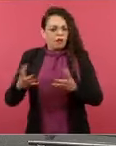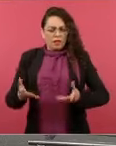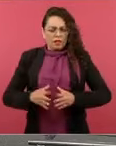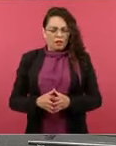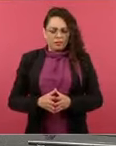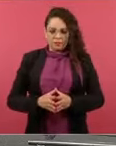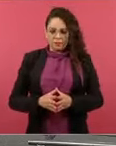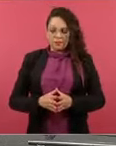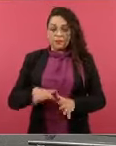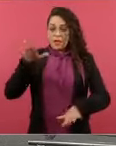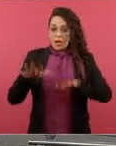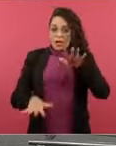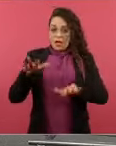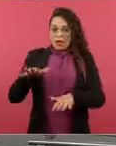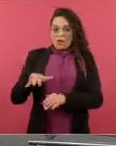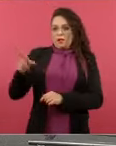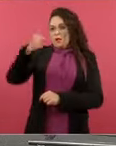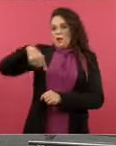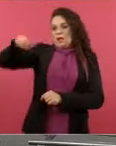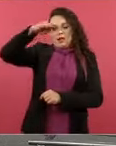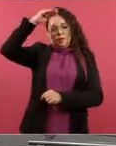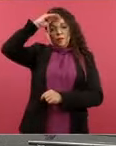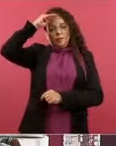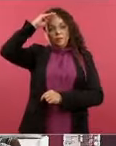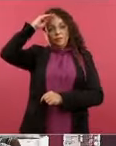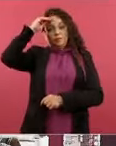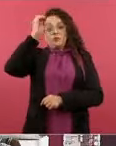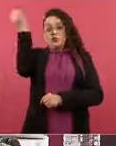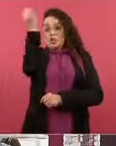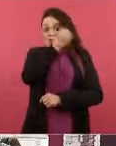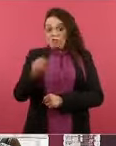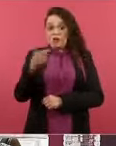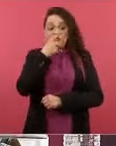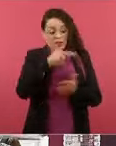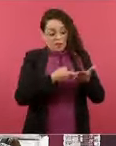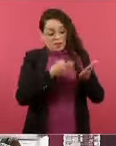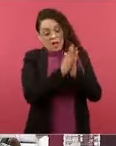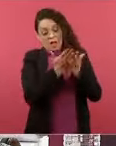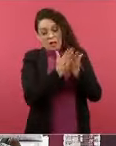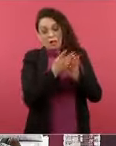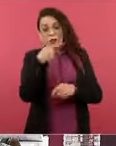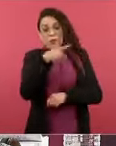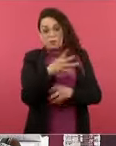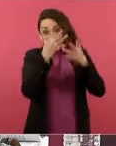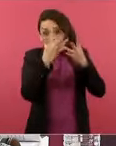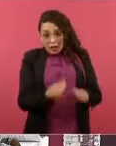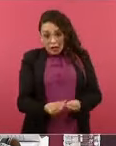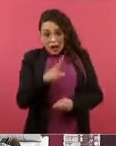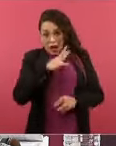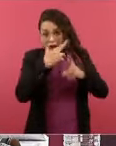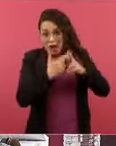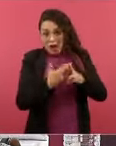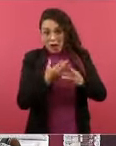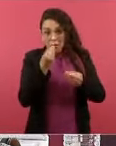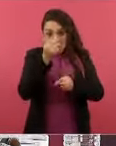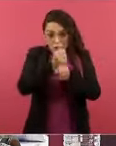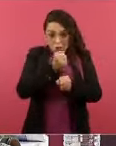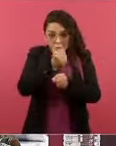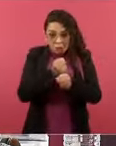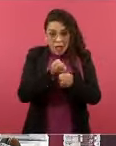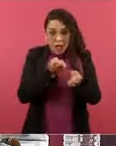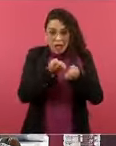se queda la idea de que hay que cubrir lo que dice el libro y el libro no trae suficientes ejercicios de determinada disciplina. Y entonces,